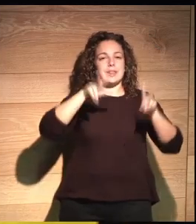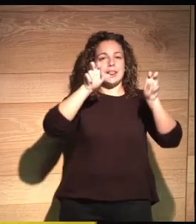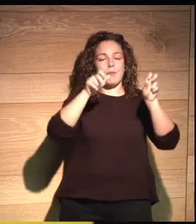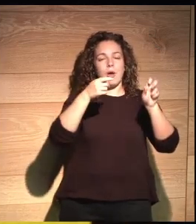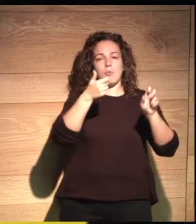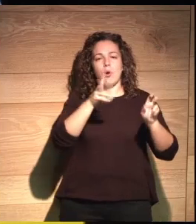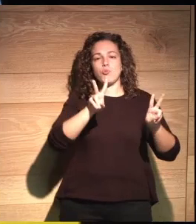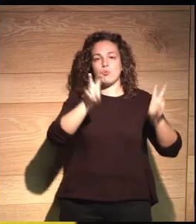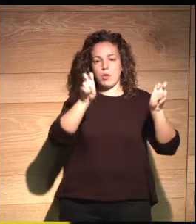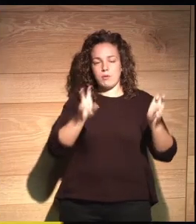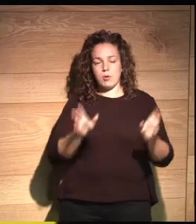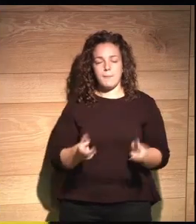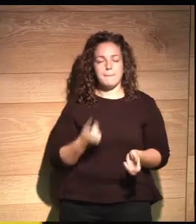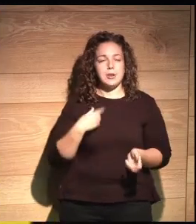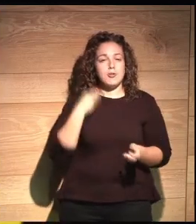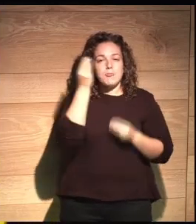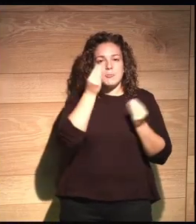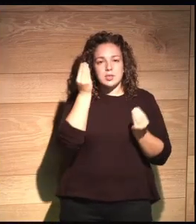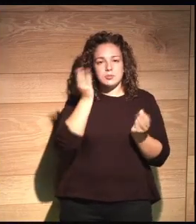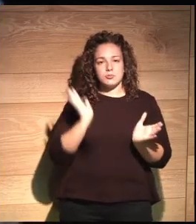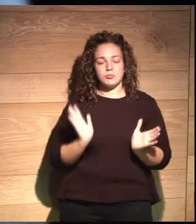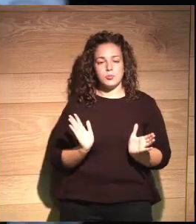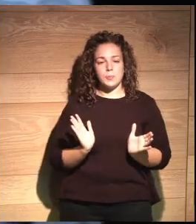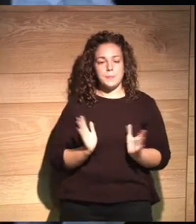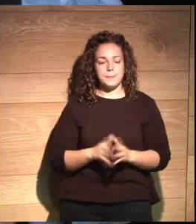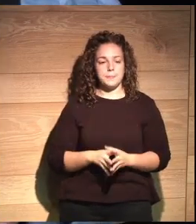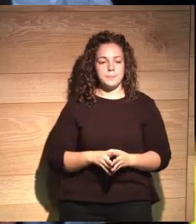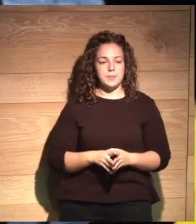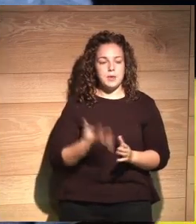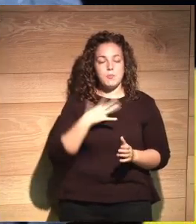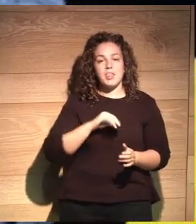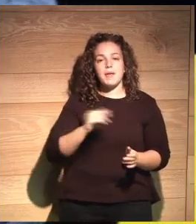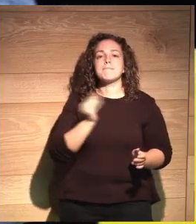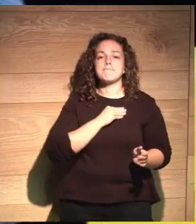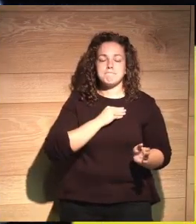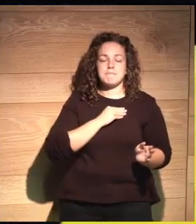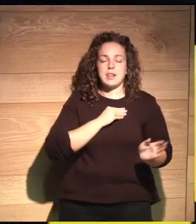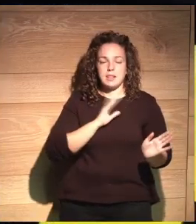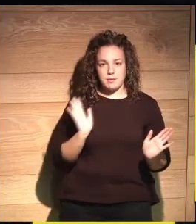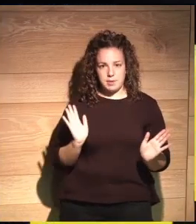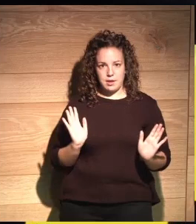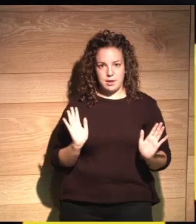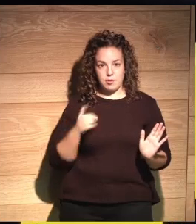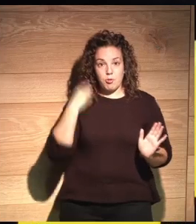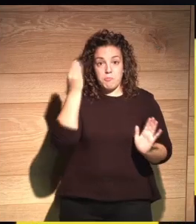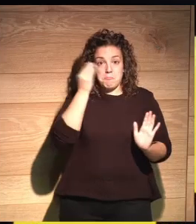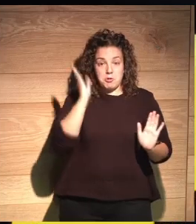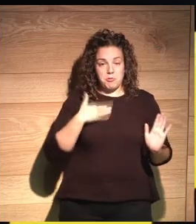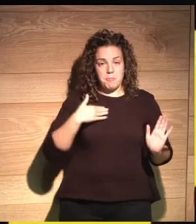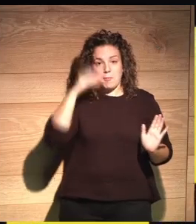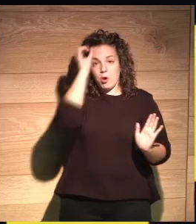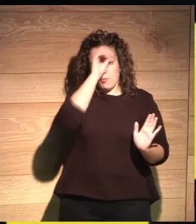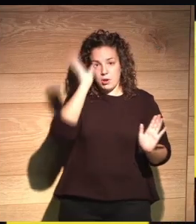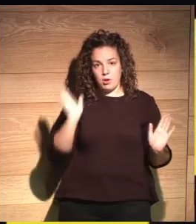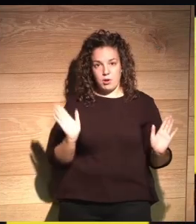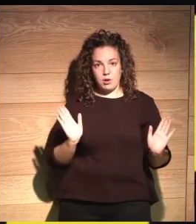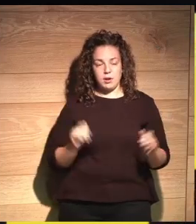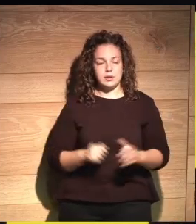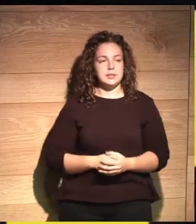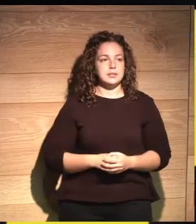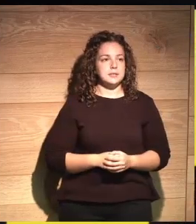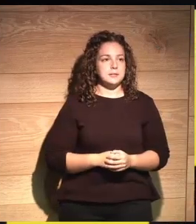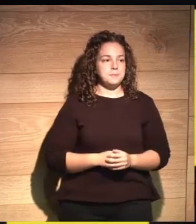sentidos pero yo creo que y podría valer la pena ahora puede haber